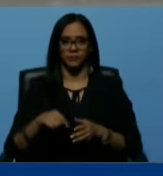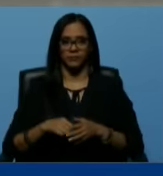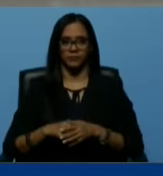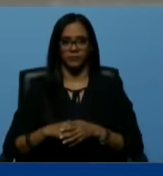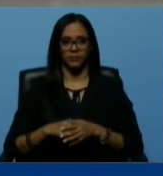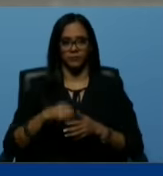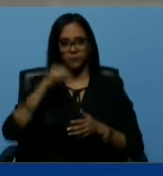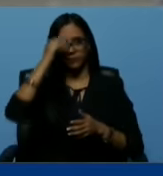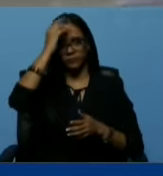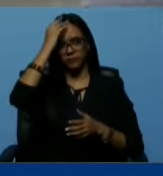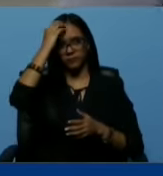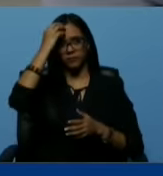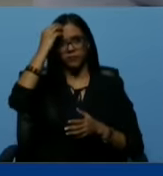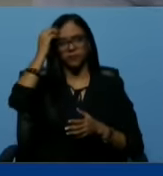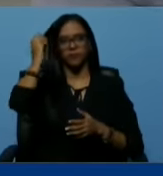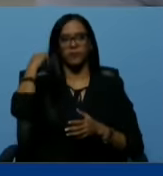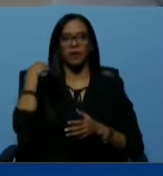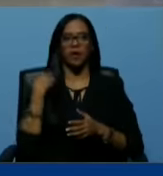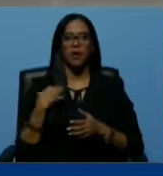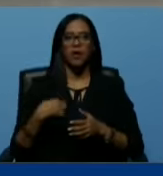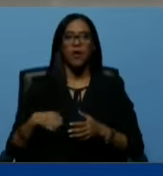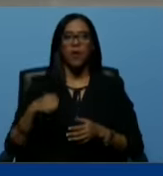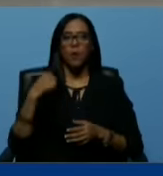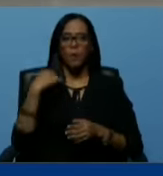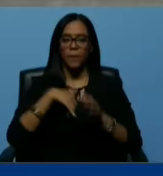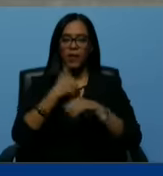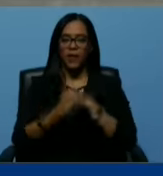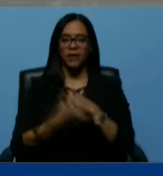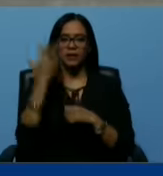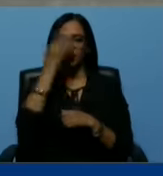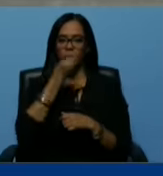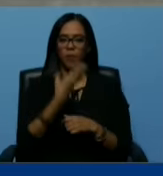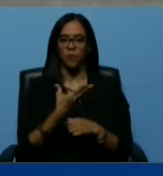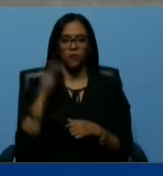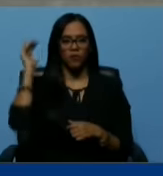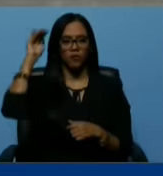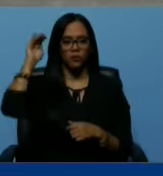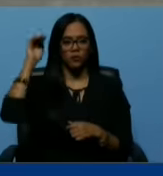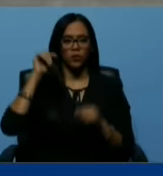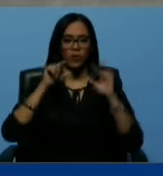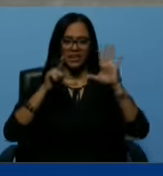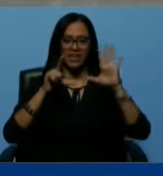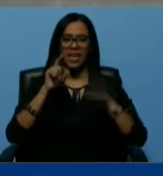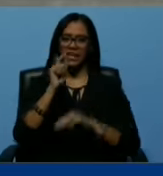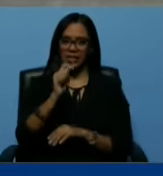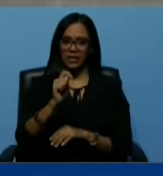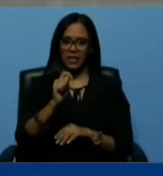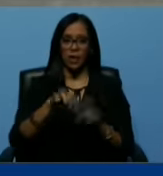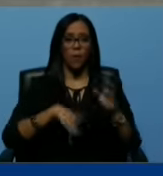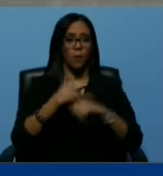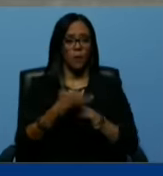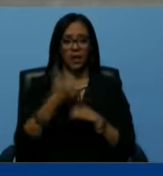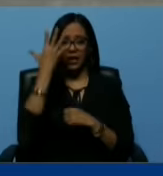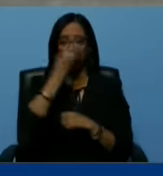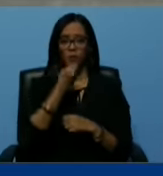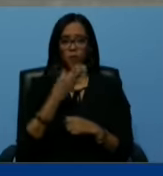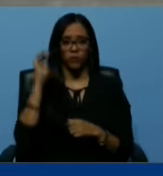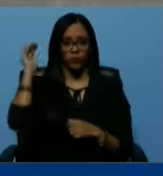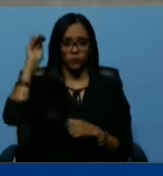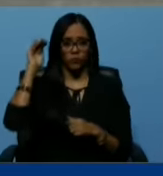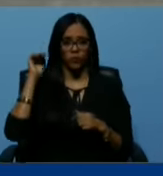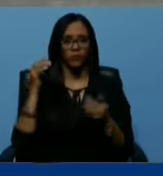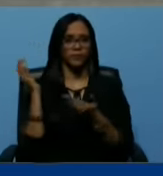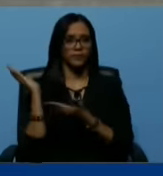Plan hermoso de futuro, de las 7T. Plan hermoso de futuro. Aquí lo